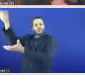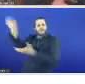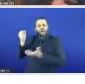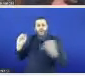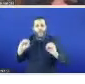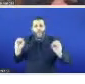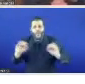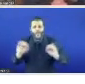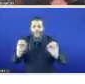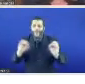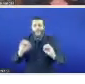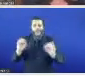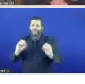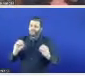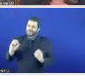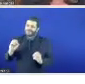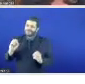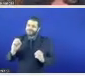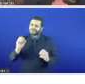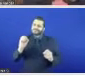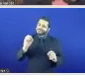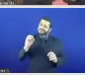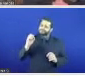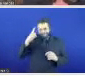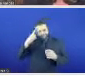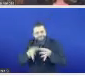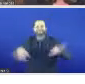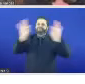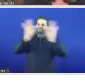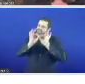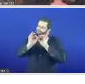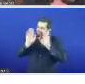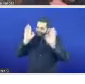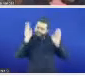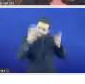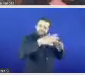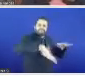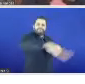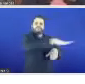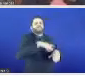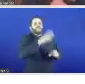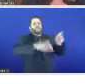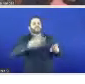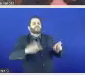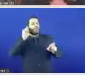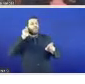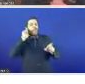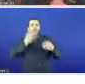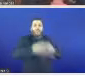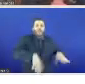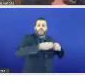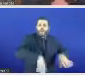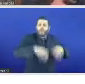personas, y en este caso las mujeres, han perdido sus ingresos. Un tercer problema que es una real amenaza es la